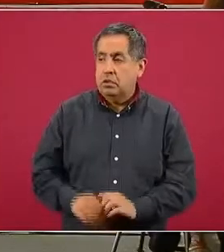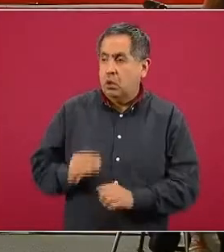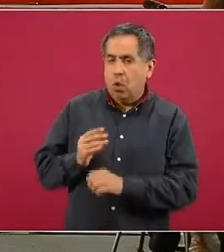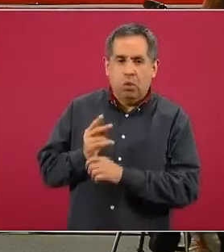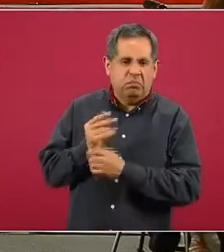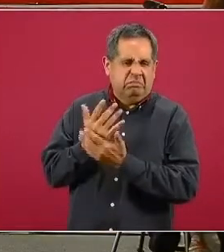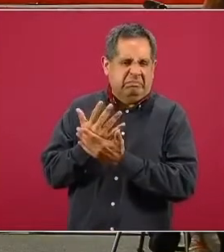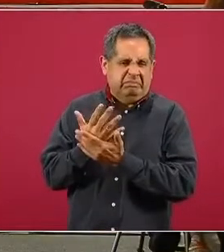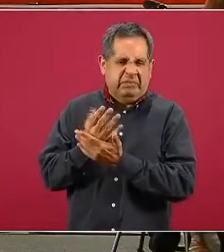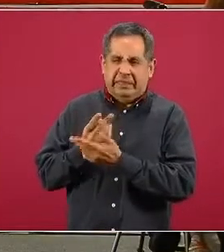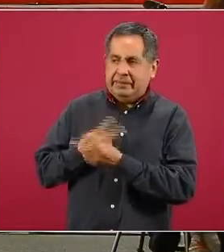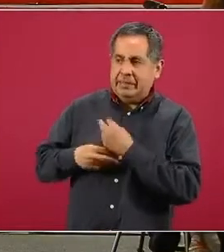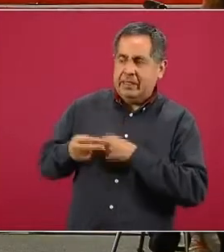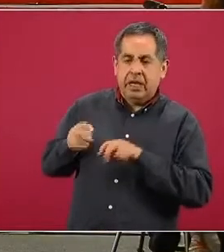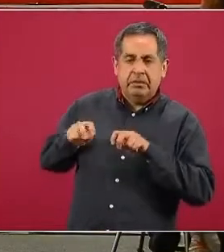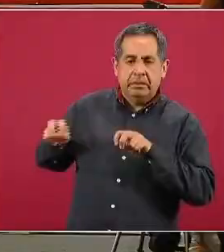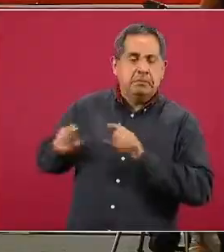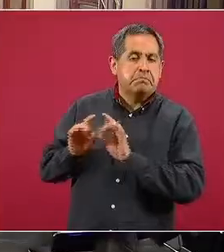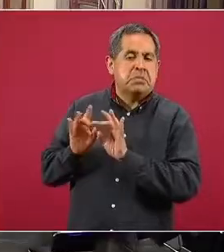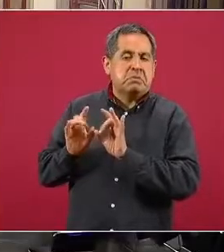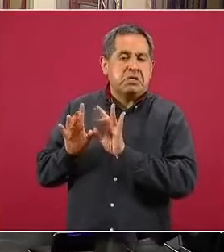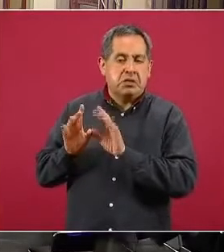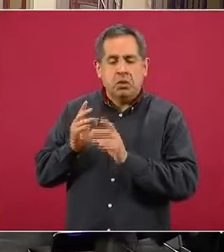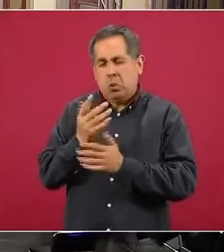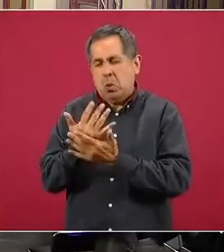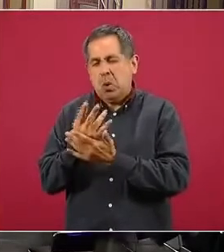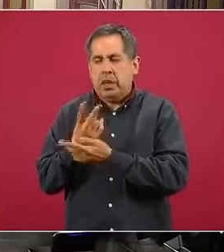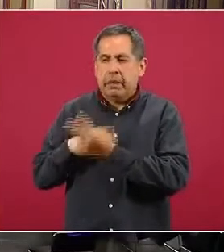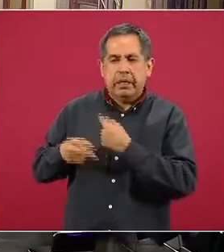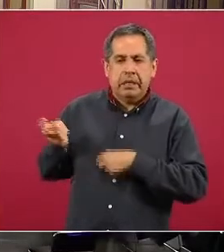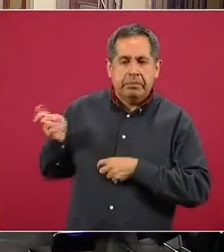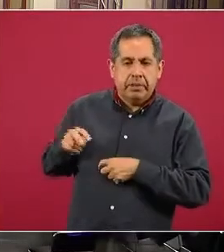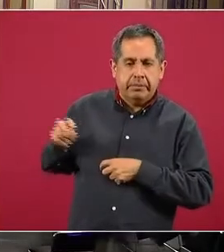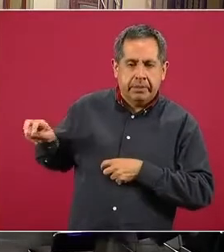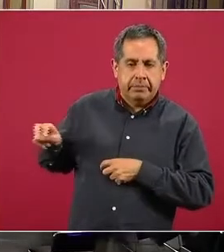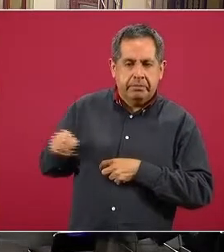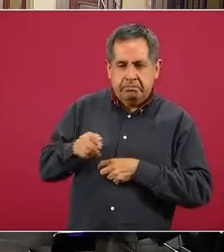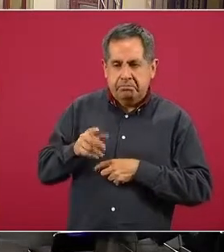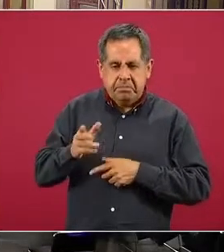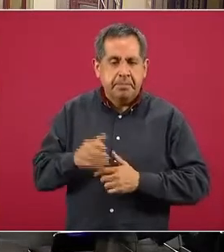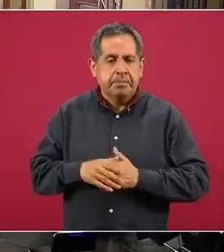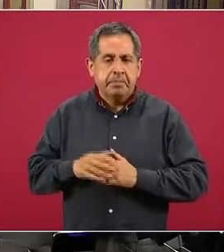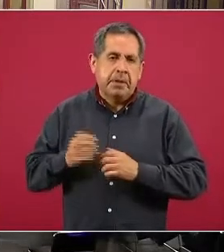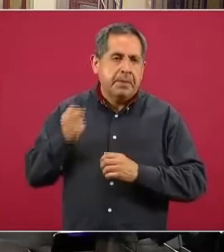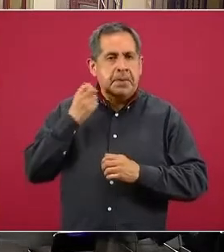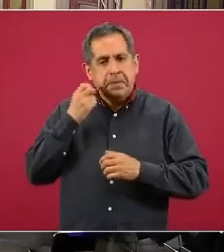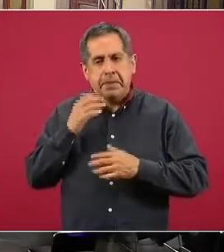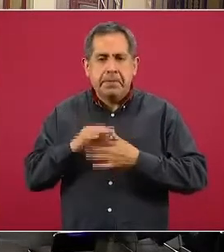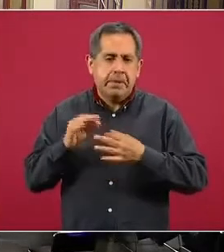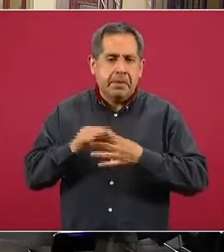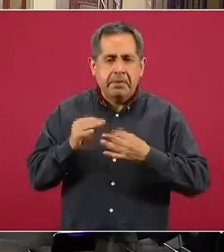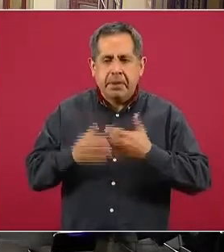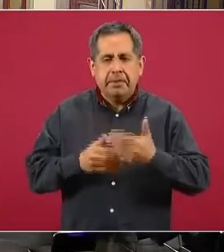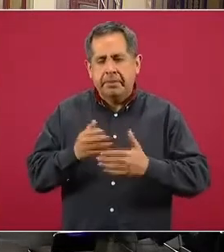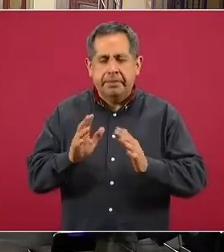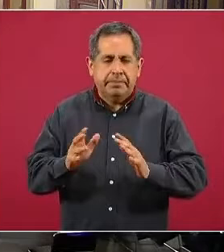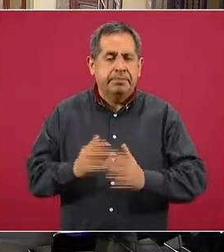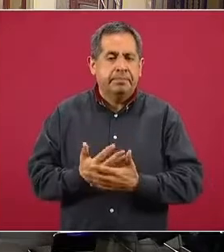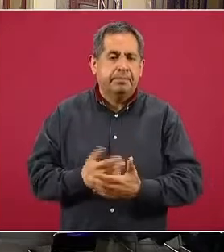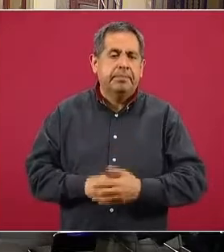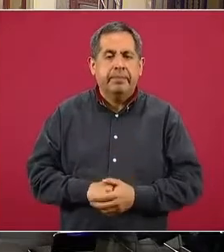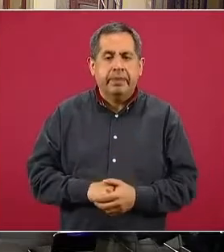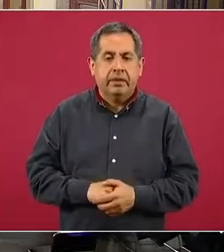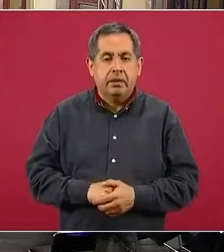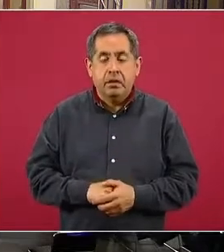integrarán mis colegas, tuvieron un contratiempo y participarán en la presentación del informe técnico. Si